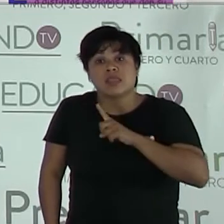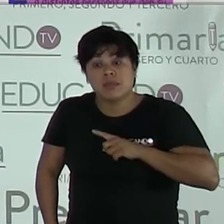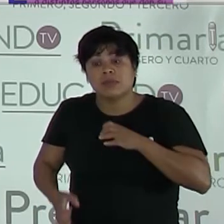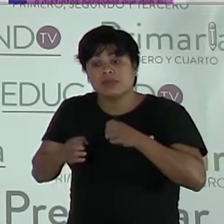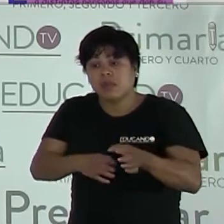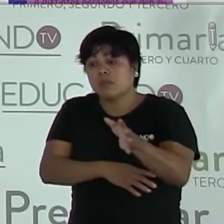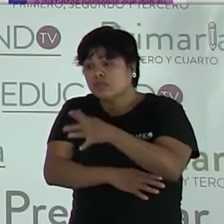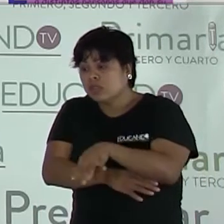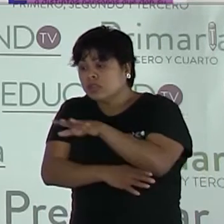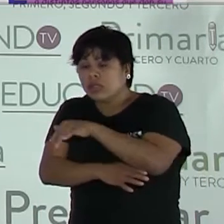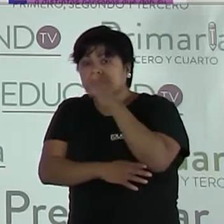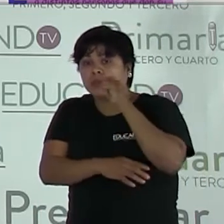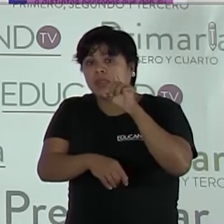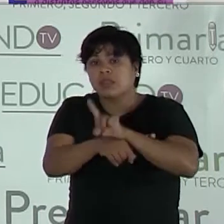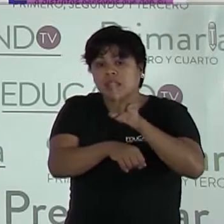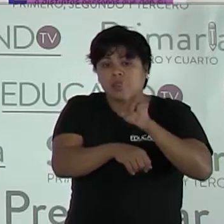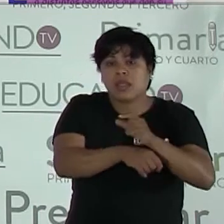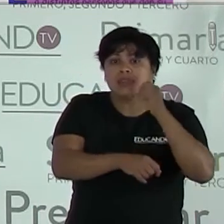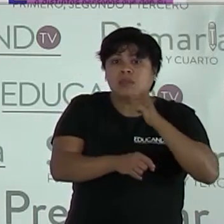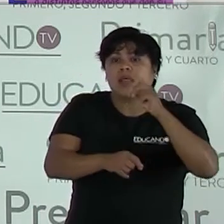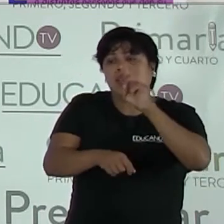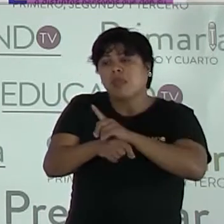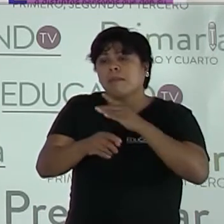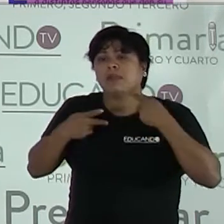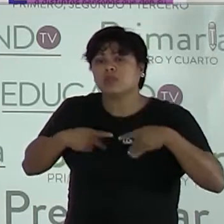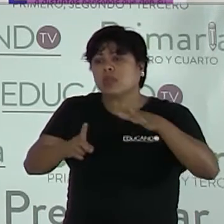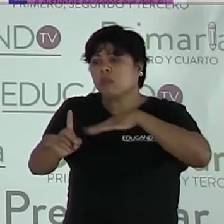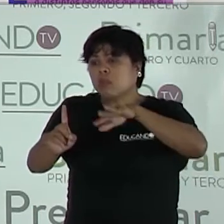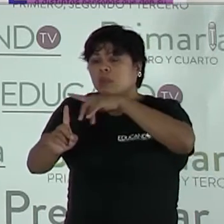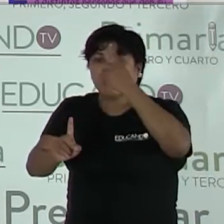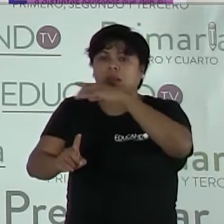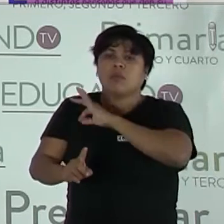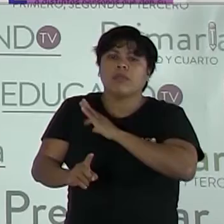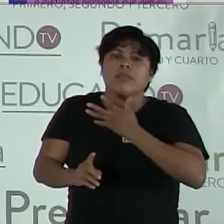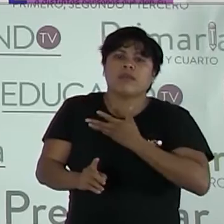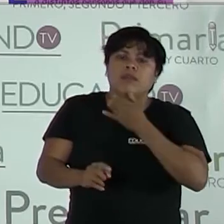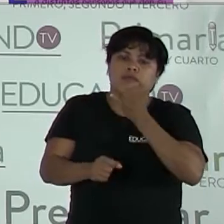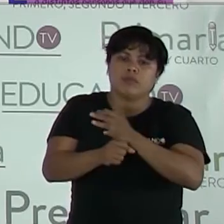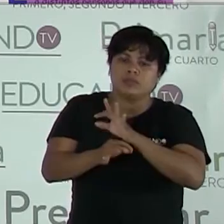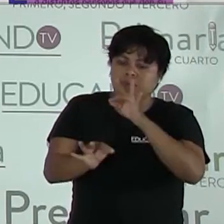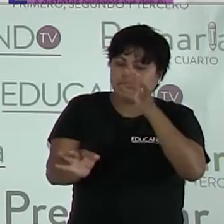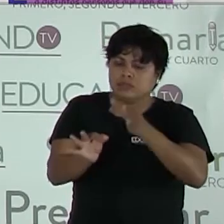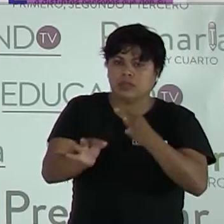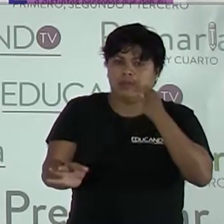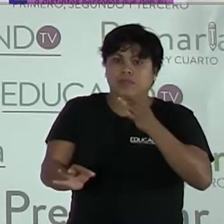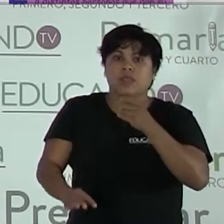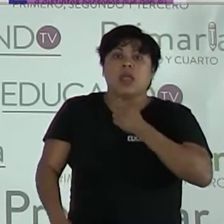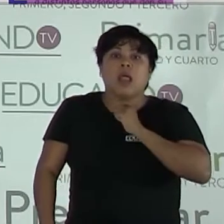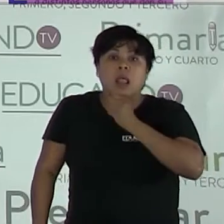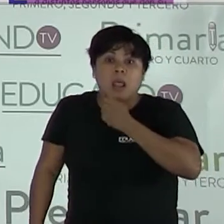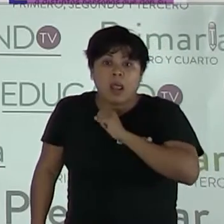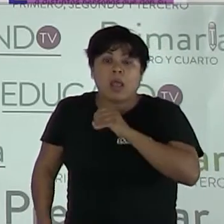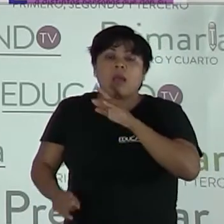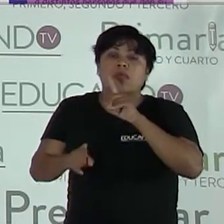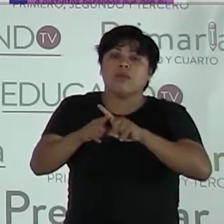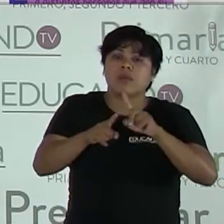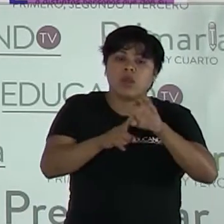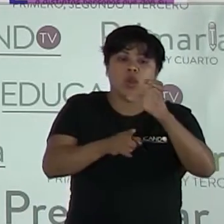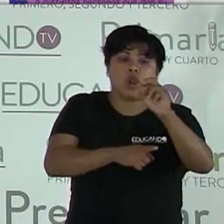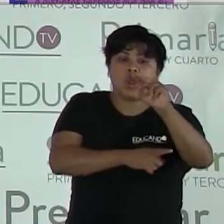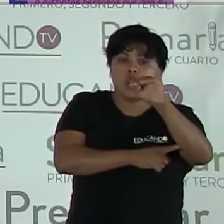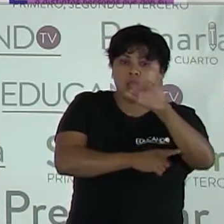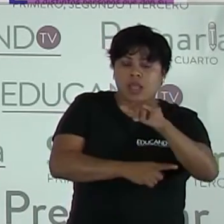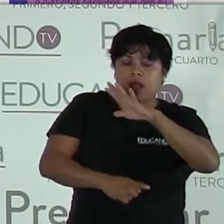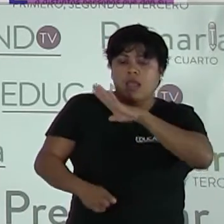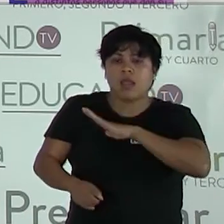estar buscando todos los días a esa persona para poder tener la información concreta. Los reportajes y la crónica